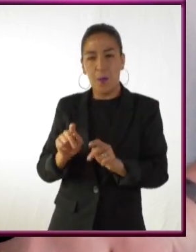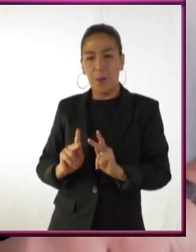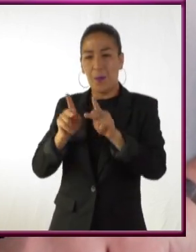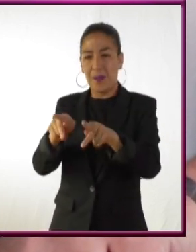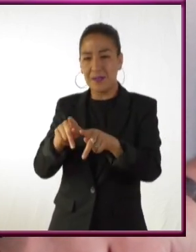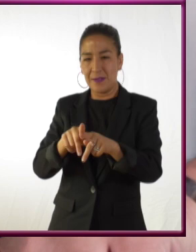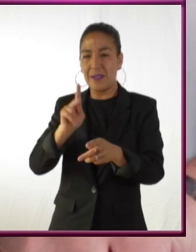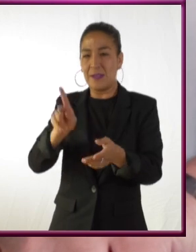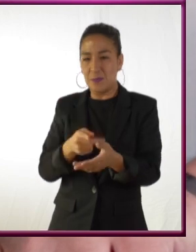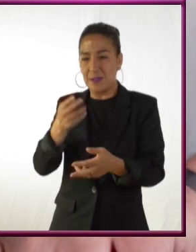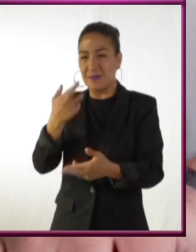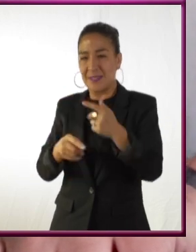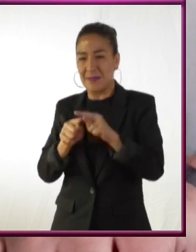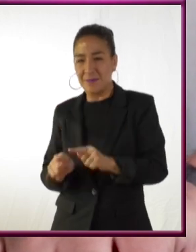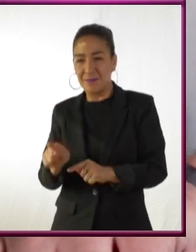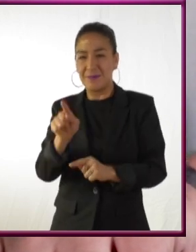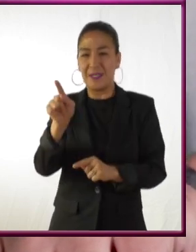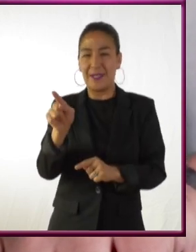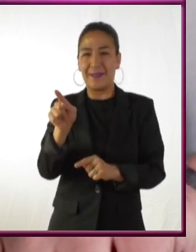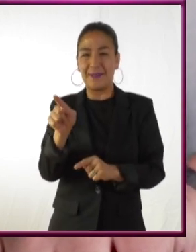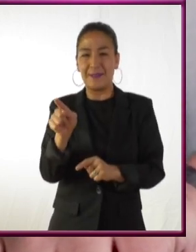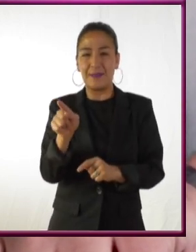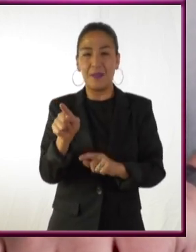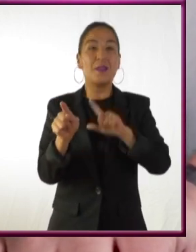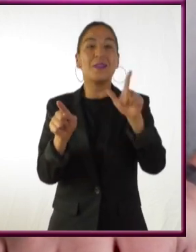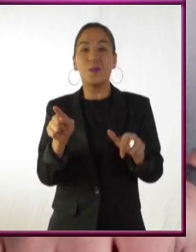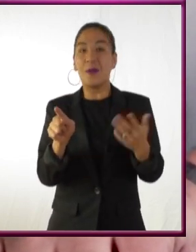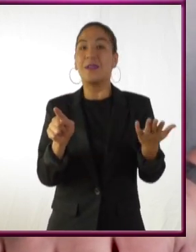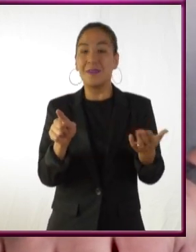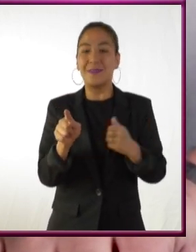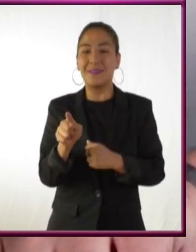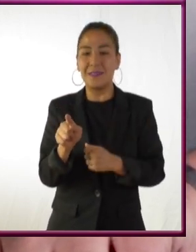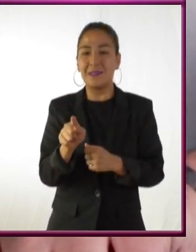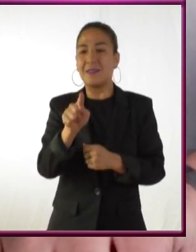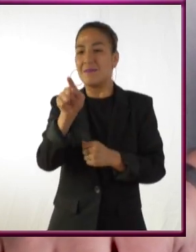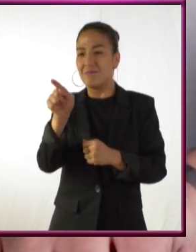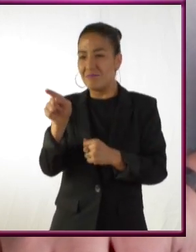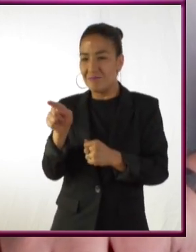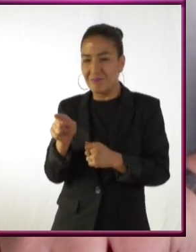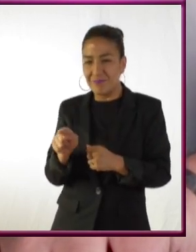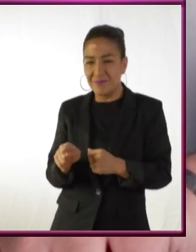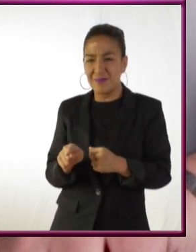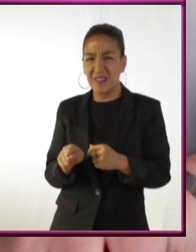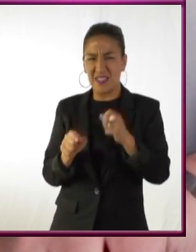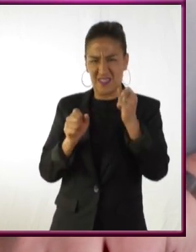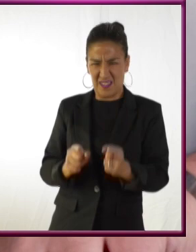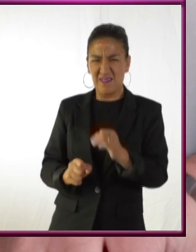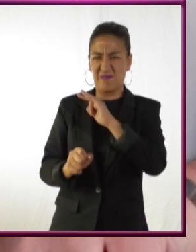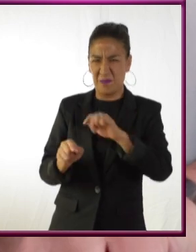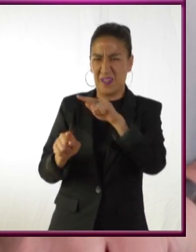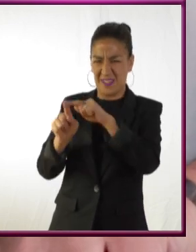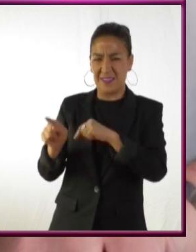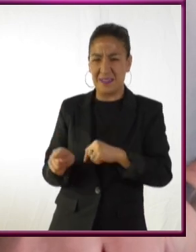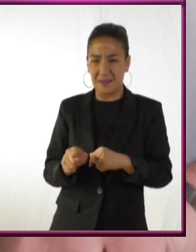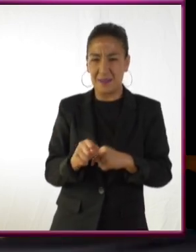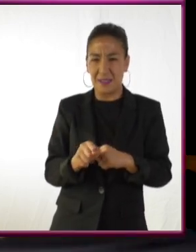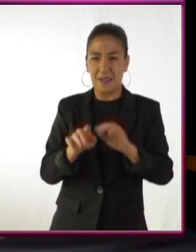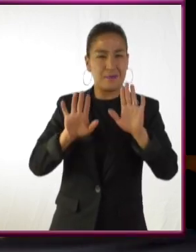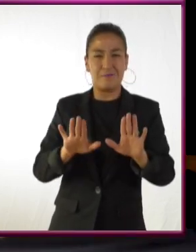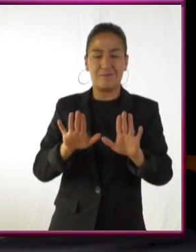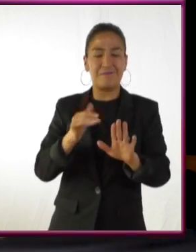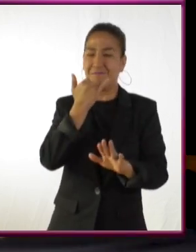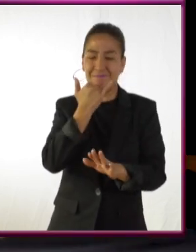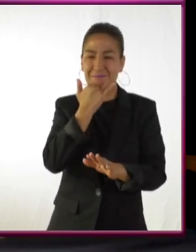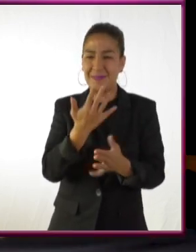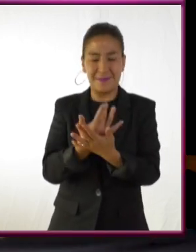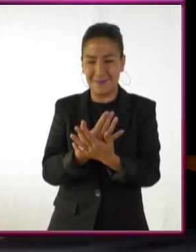puente y luego regreso acá. Ajá, ¿y luego? y luego- ¿Seguro que se puede, Ernesto? Sí, se puede.